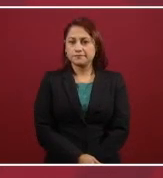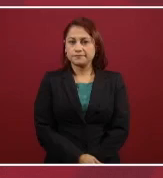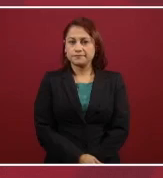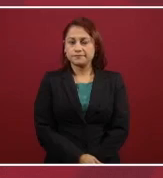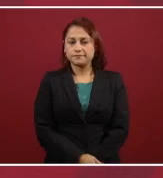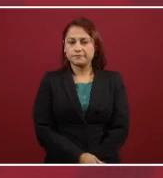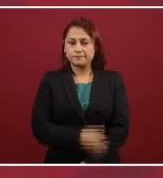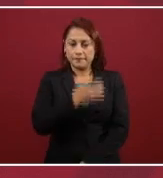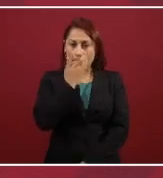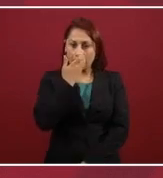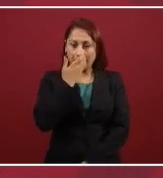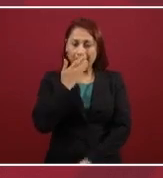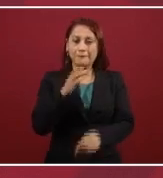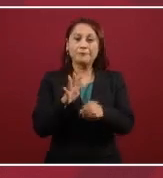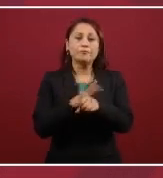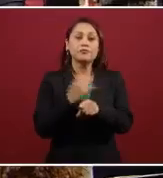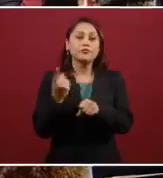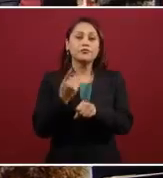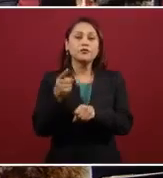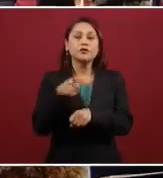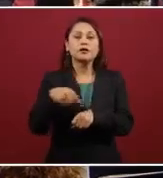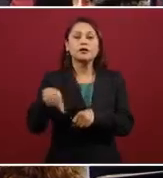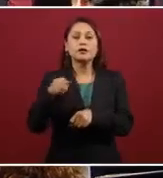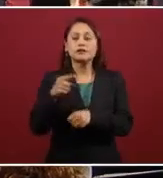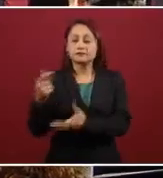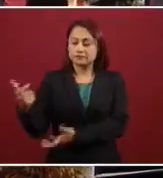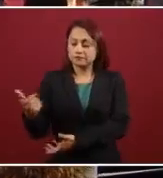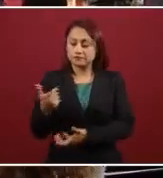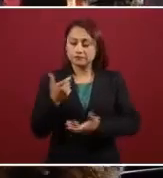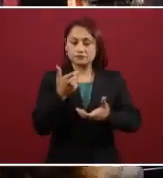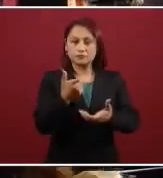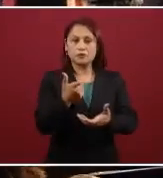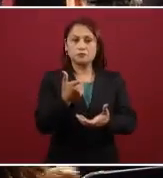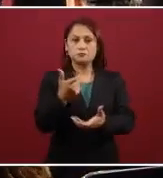un manejo del presupuesto ordenado,